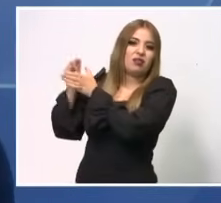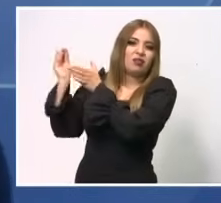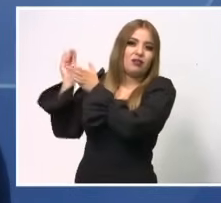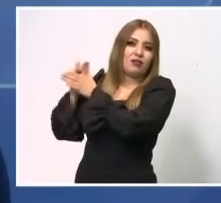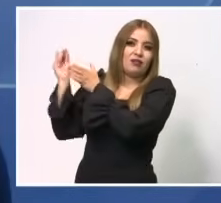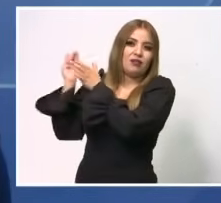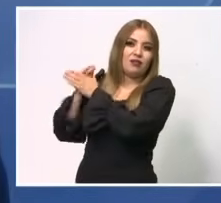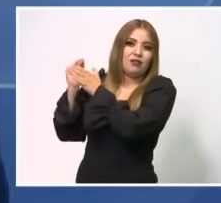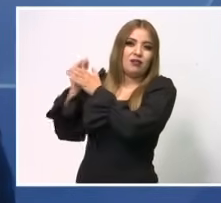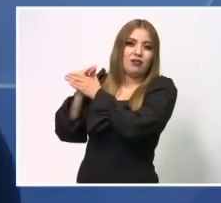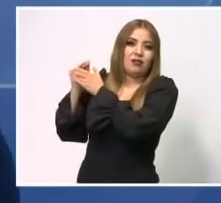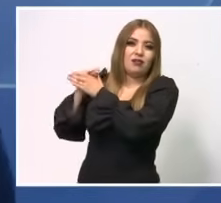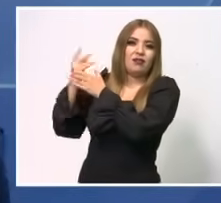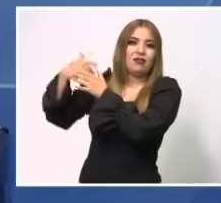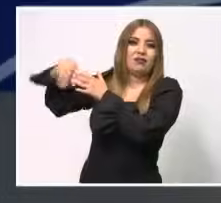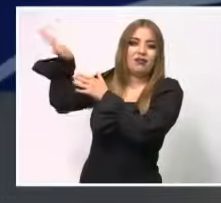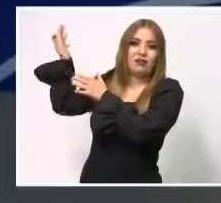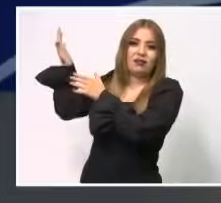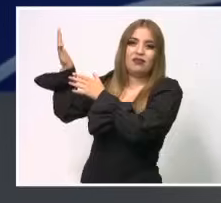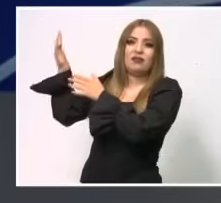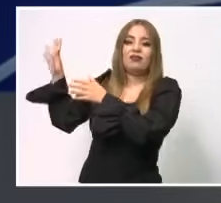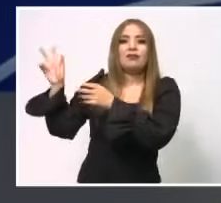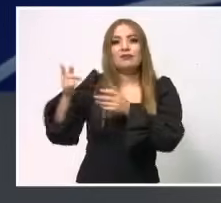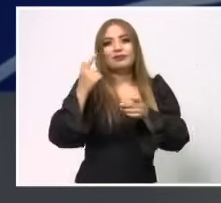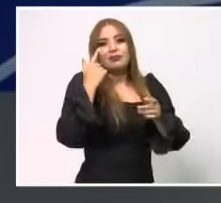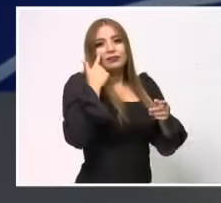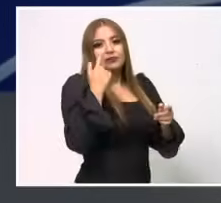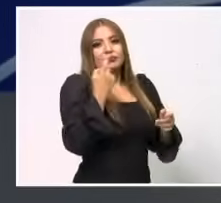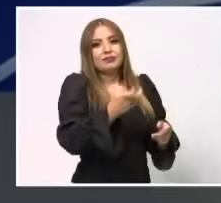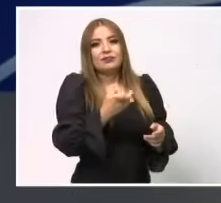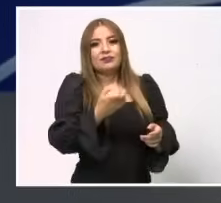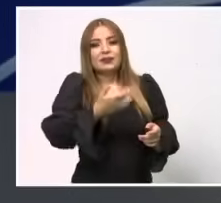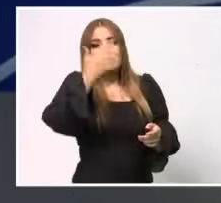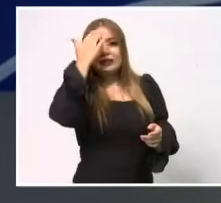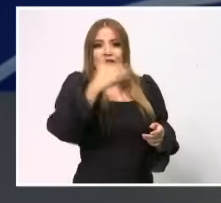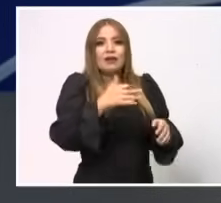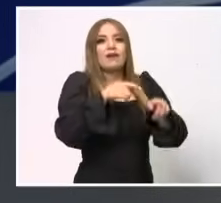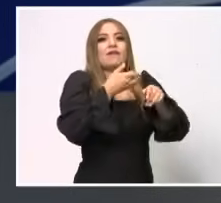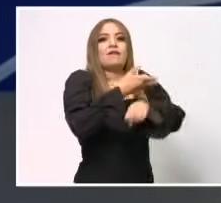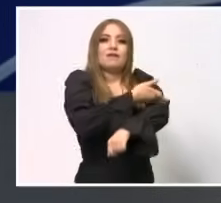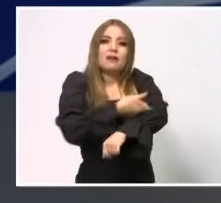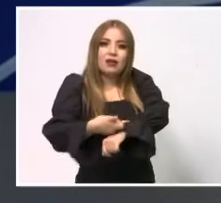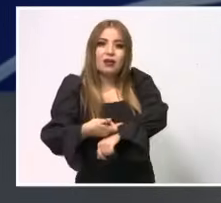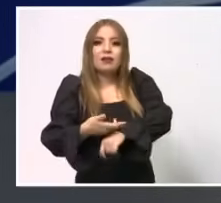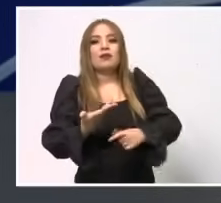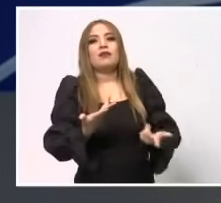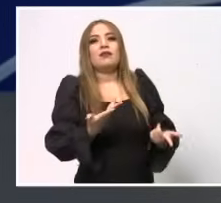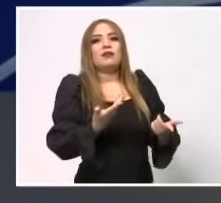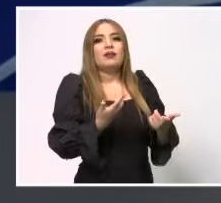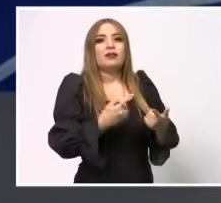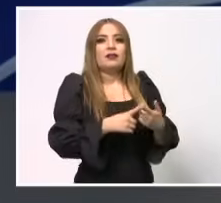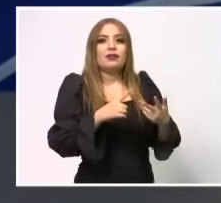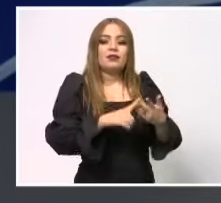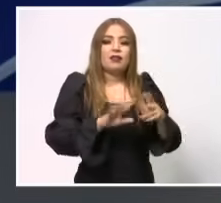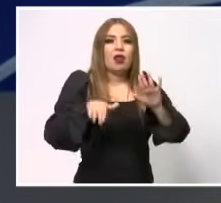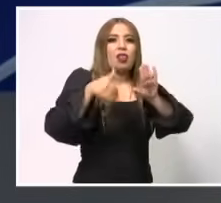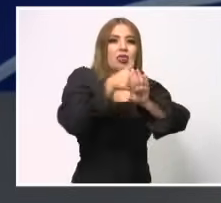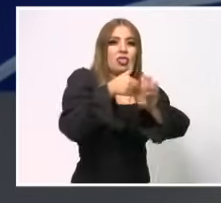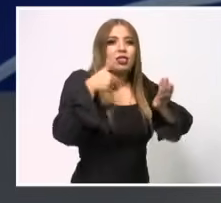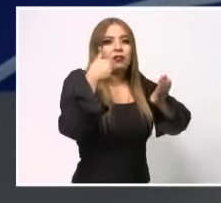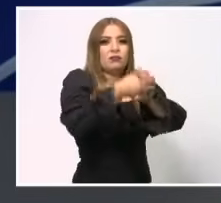la edad lo ignoro o sea porque me parecería ya otra vez es un caldo de cultivo familia ofensas